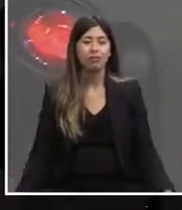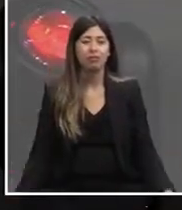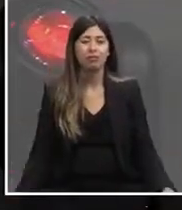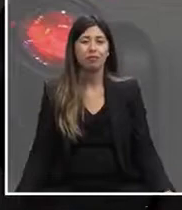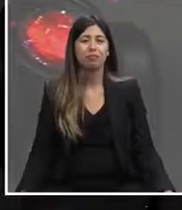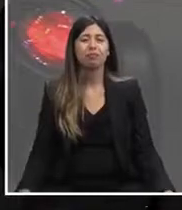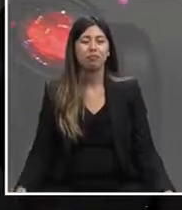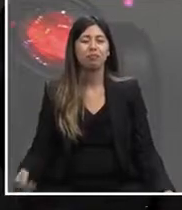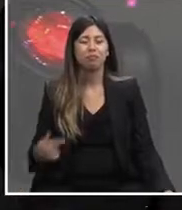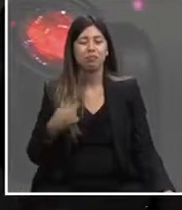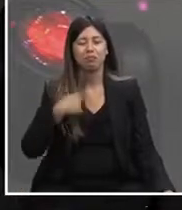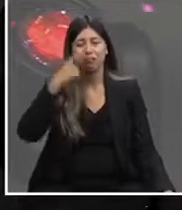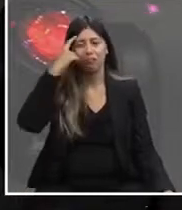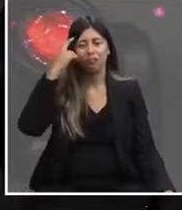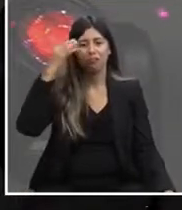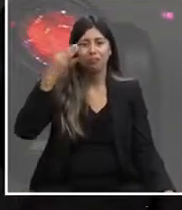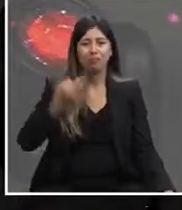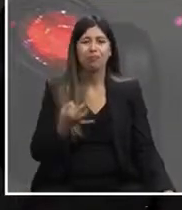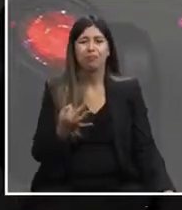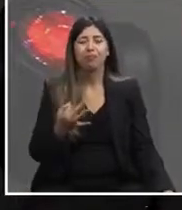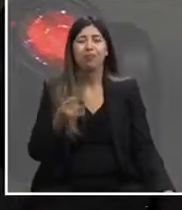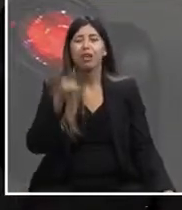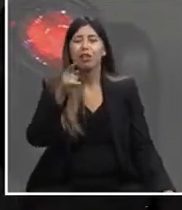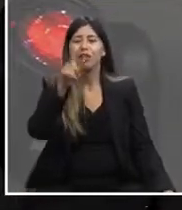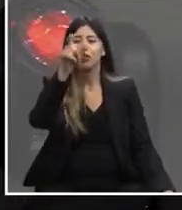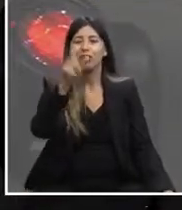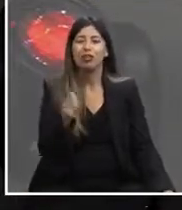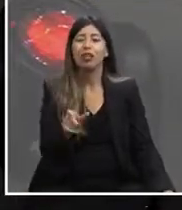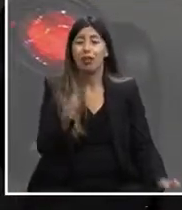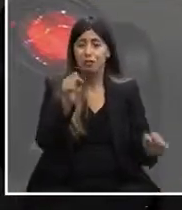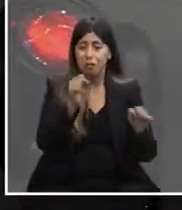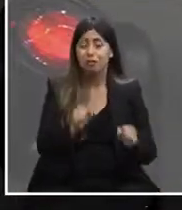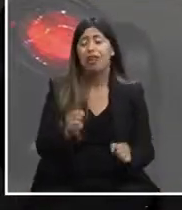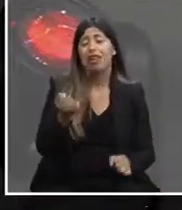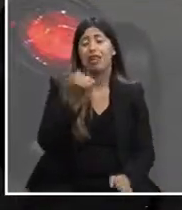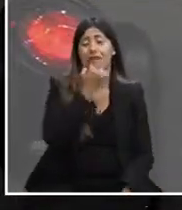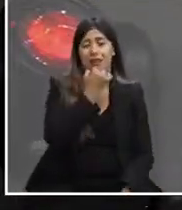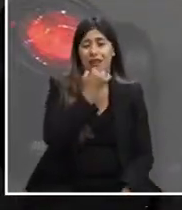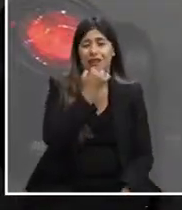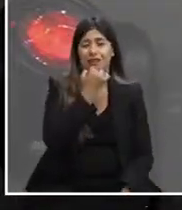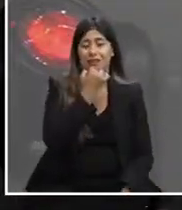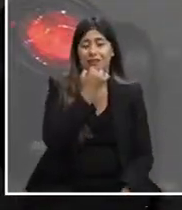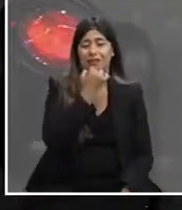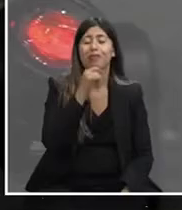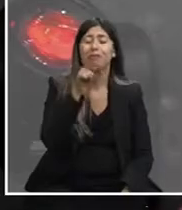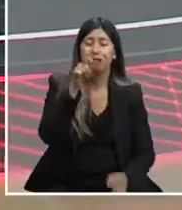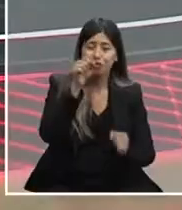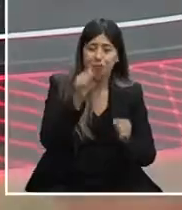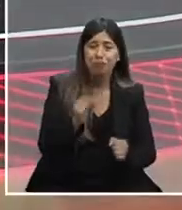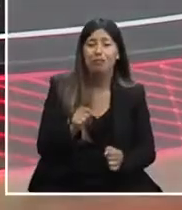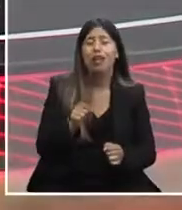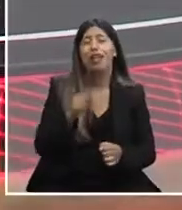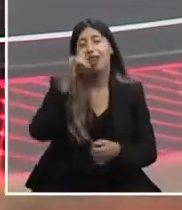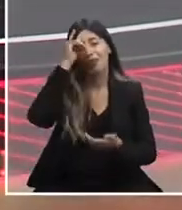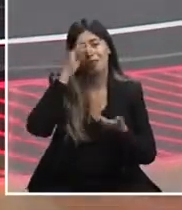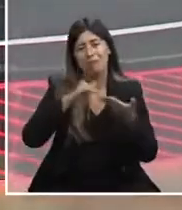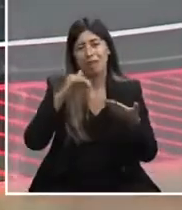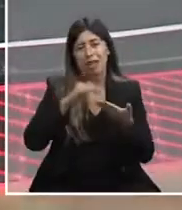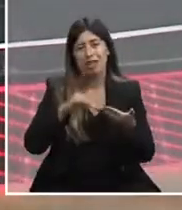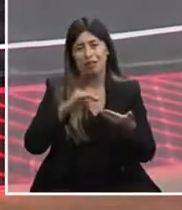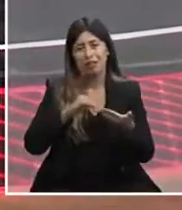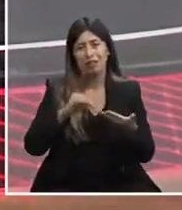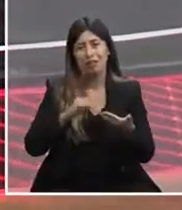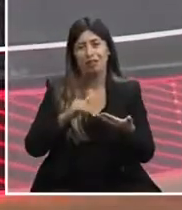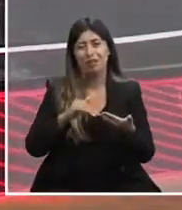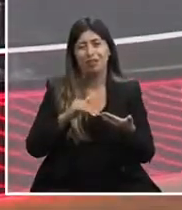convencerte sanamente de que eres un ser falible, que te puedes equivocar y y puedes pedir perdón y que